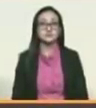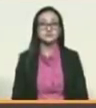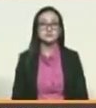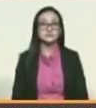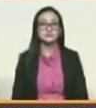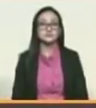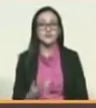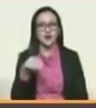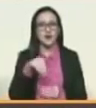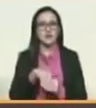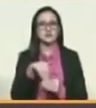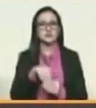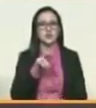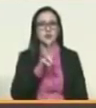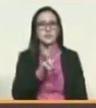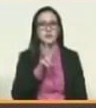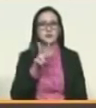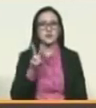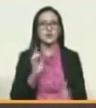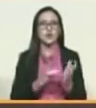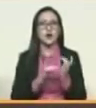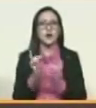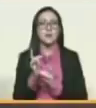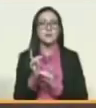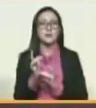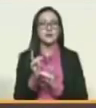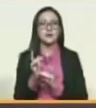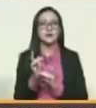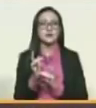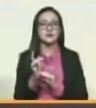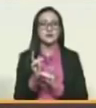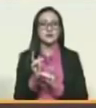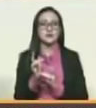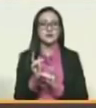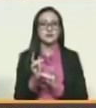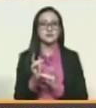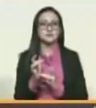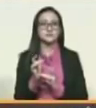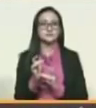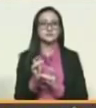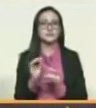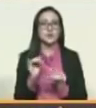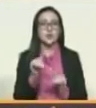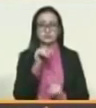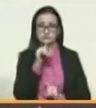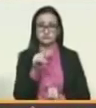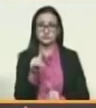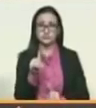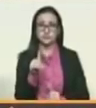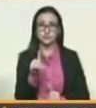las elecciones del 22 de abril, también tal como lo acabo de anunciar,